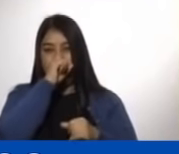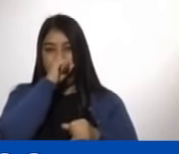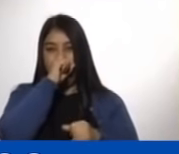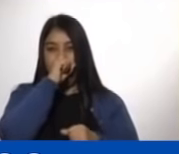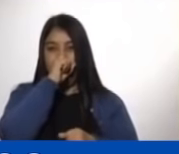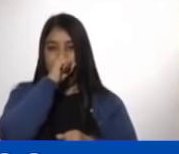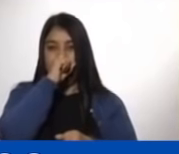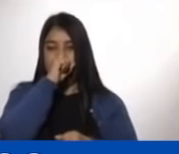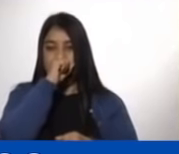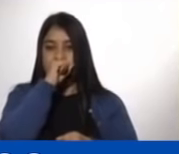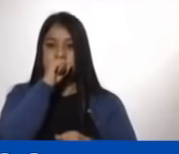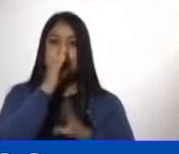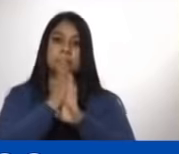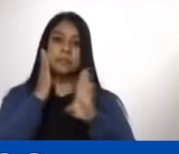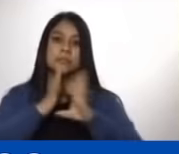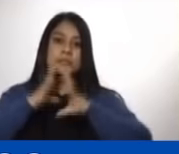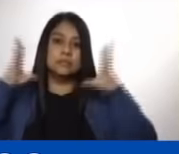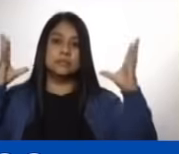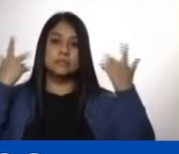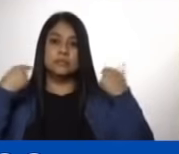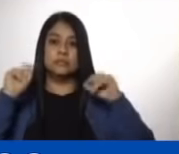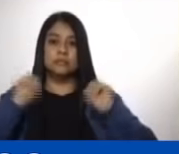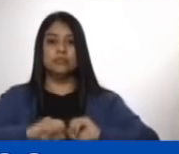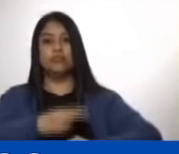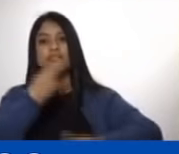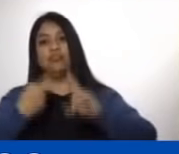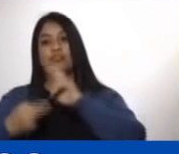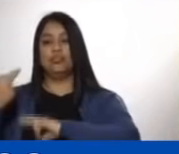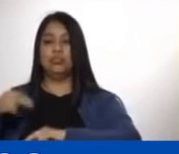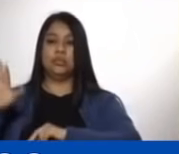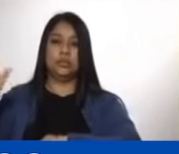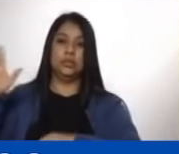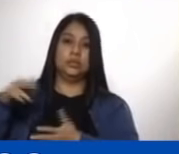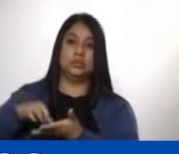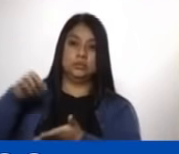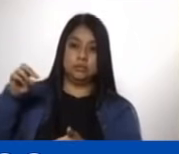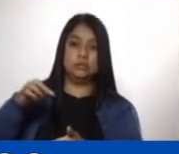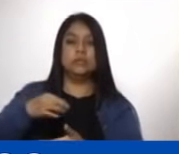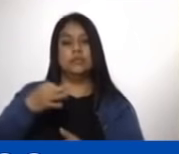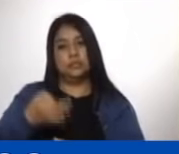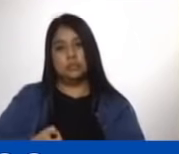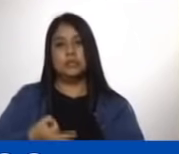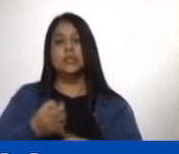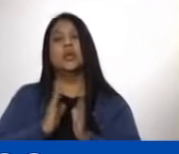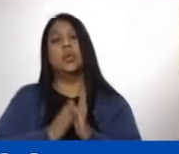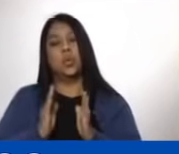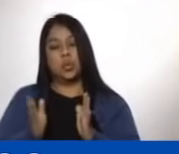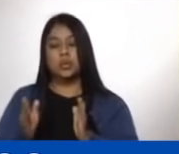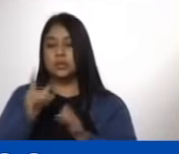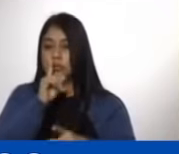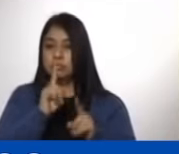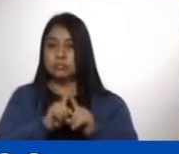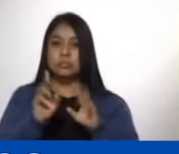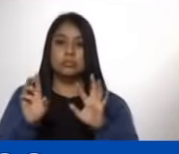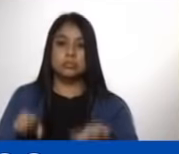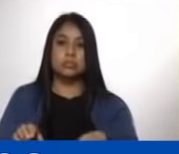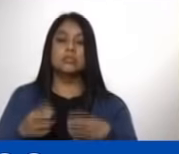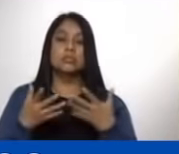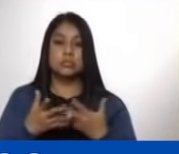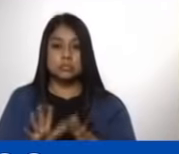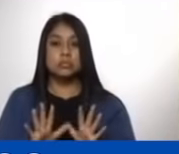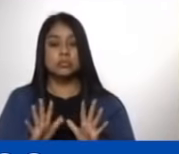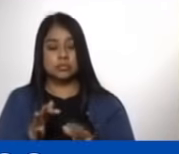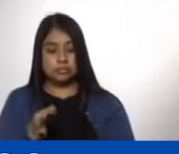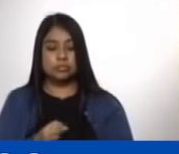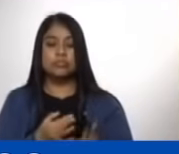poder retornar de manera voluntaria, digna y ordenada a las personas que estén dispuestas